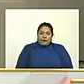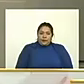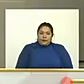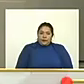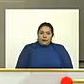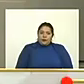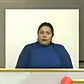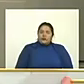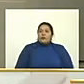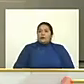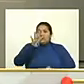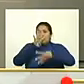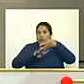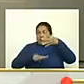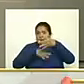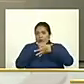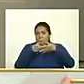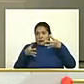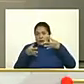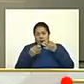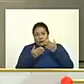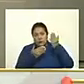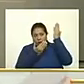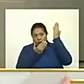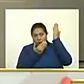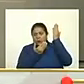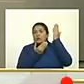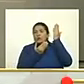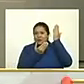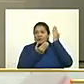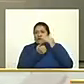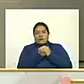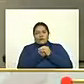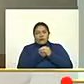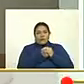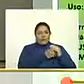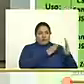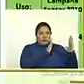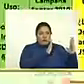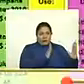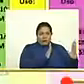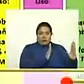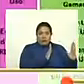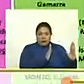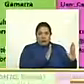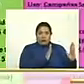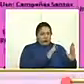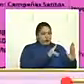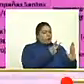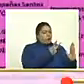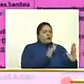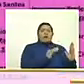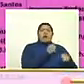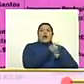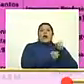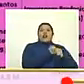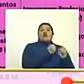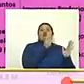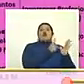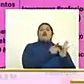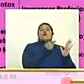en nuestro cuadro, aparece un segundo momento de sobornos, año 2012.